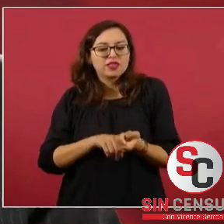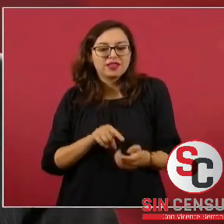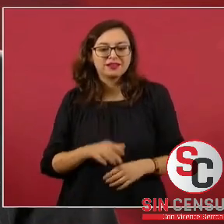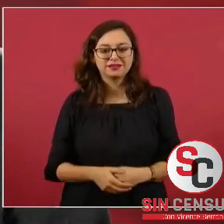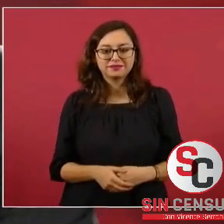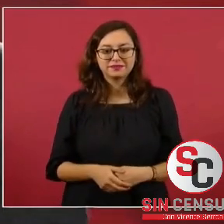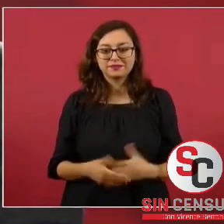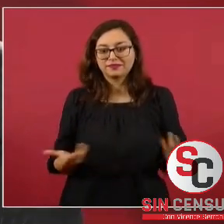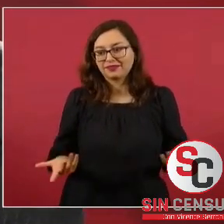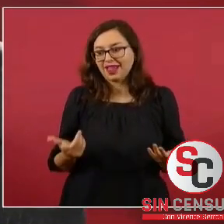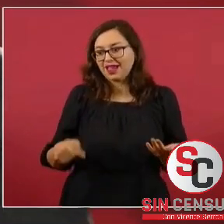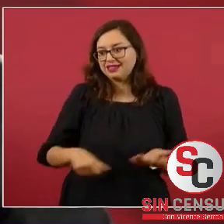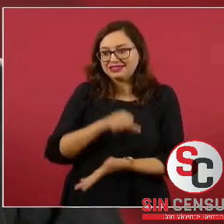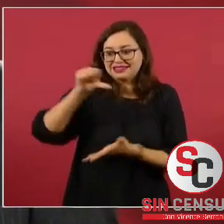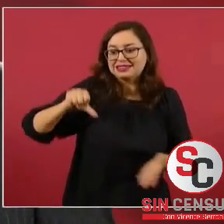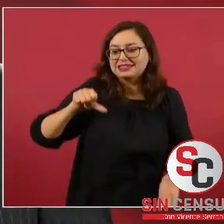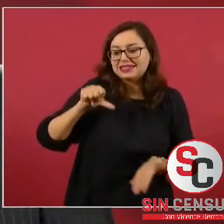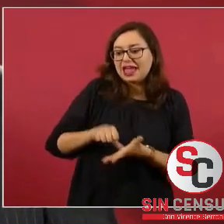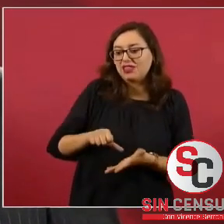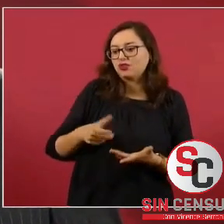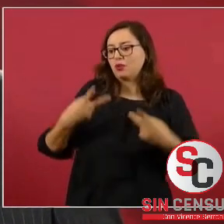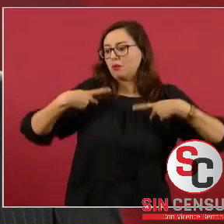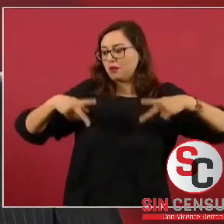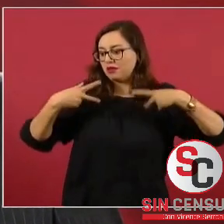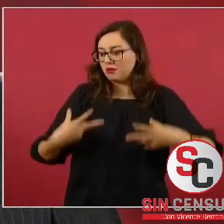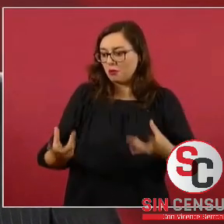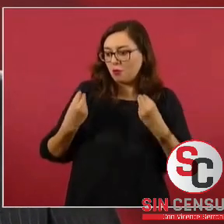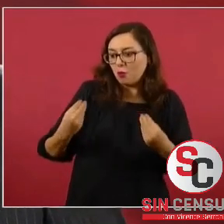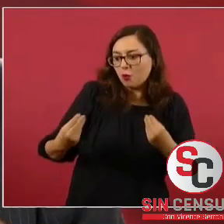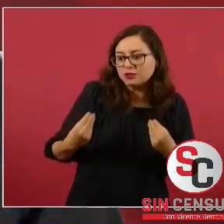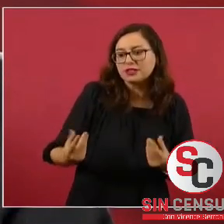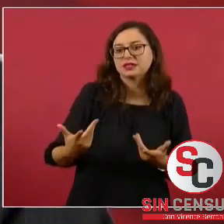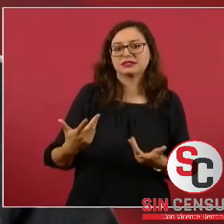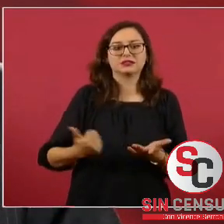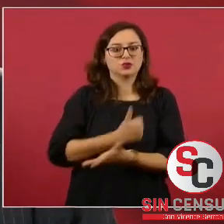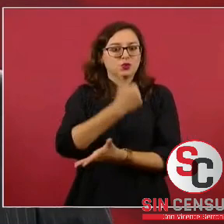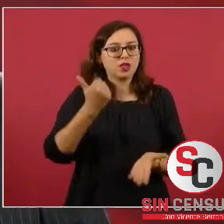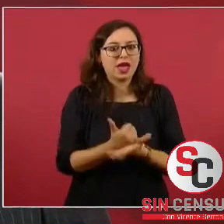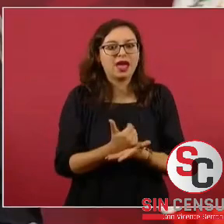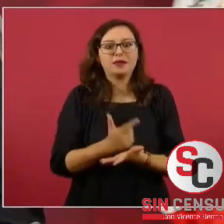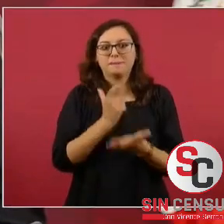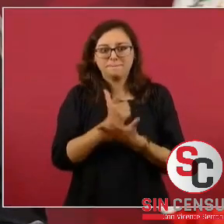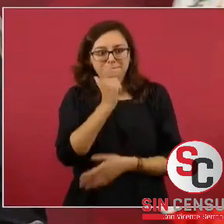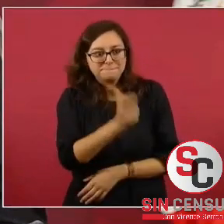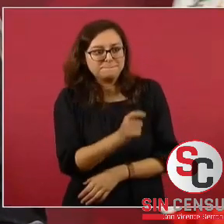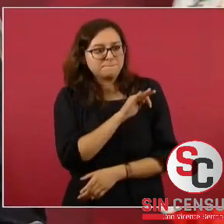con capacidad para pagar el servicio, en las ciudades.